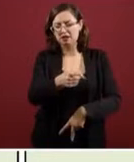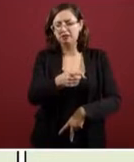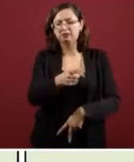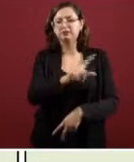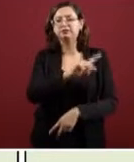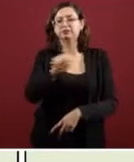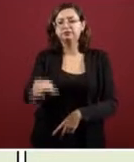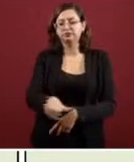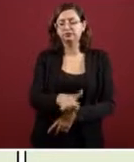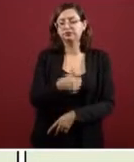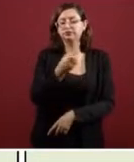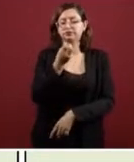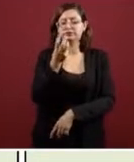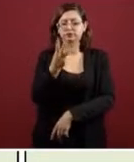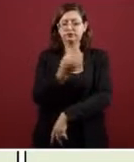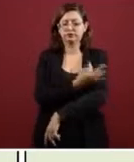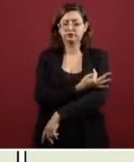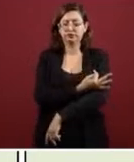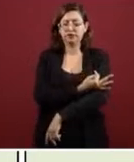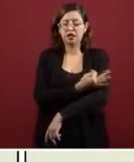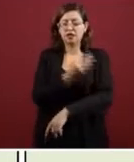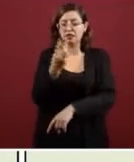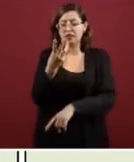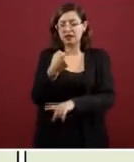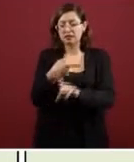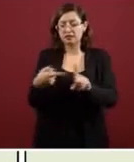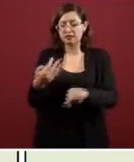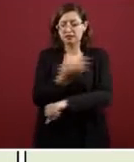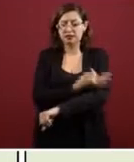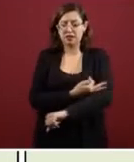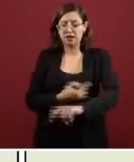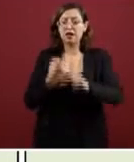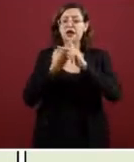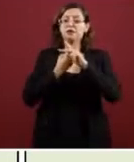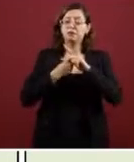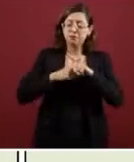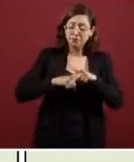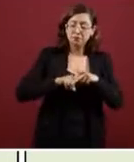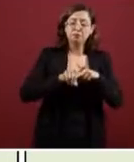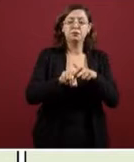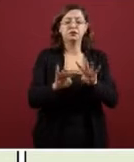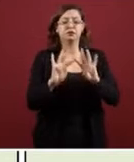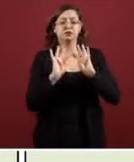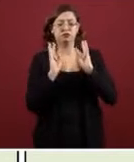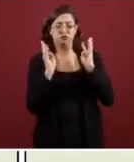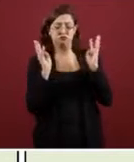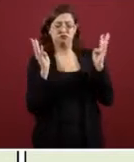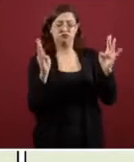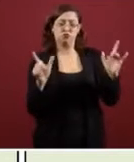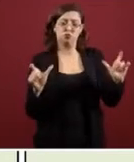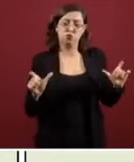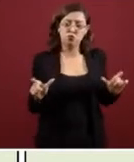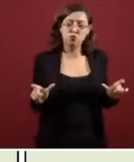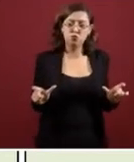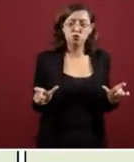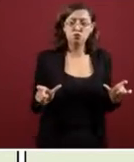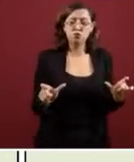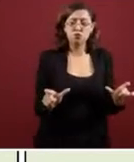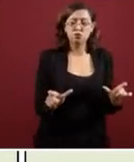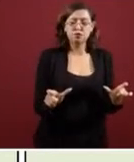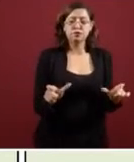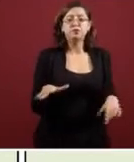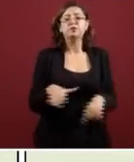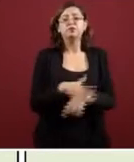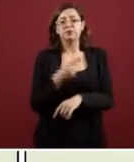Después, a las 15:30, ya se inicia la operación ahí en Culiacán, rodeando el inmueble, porque